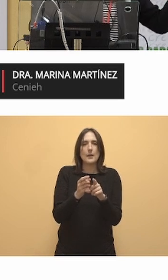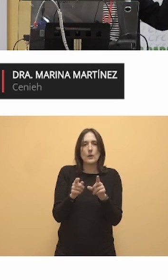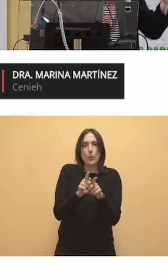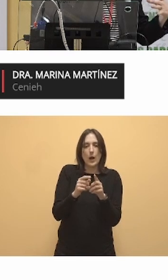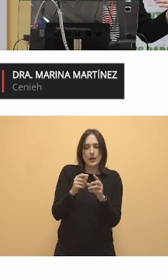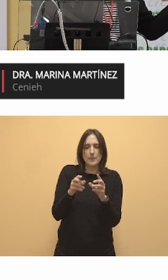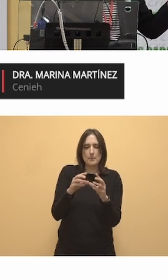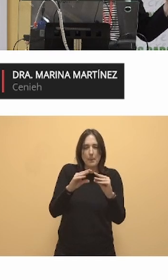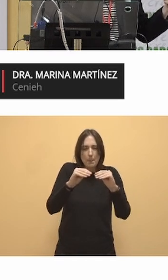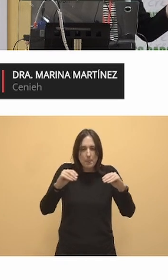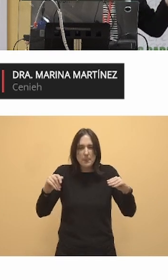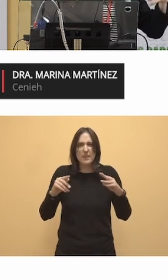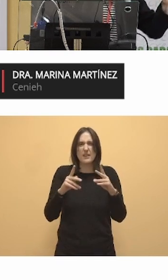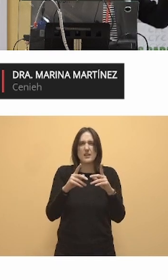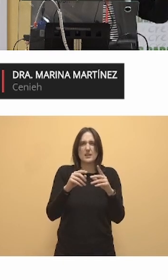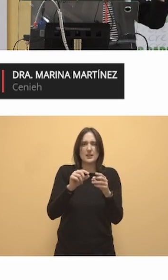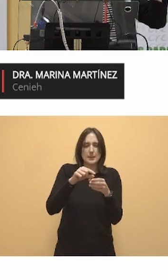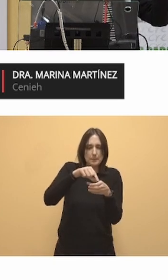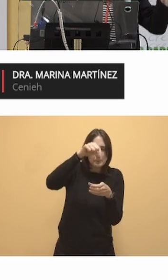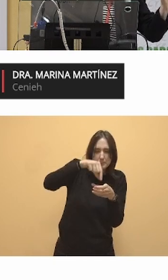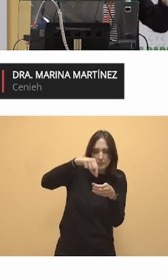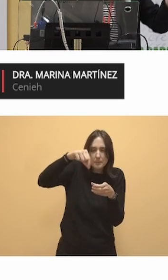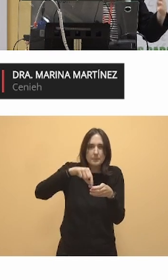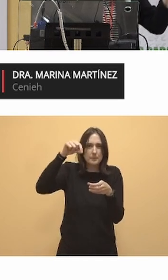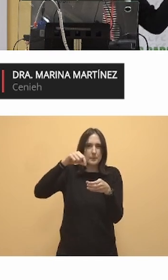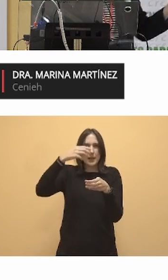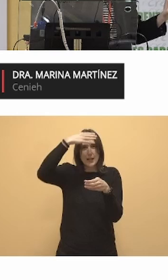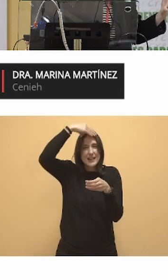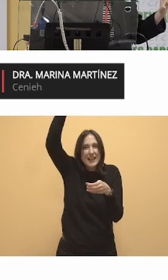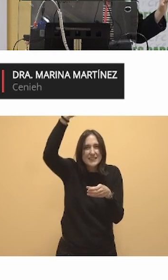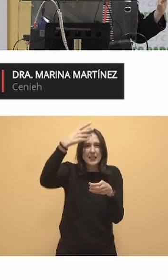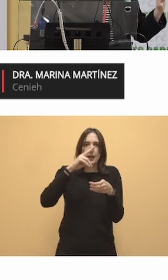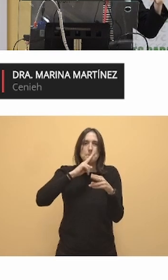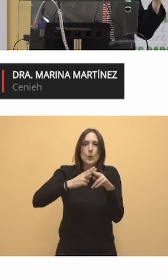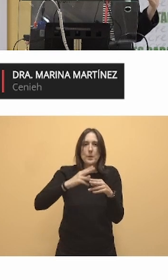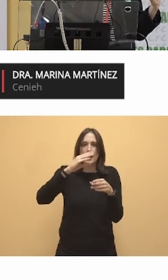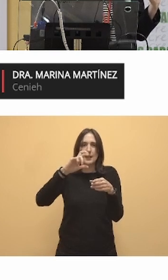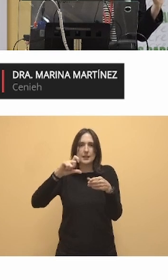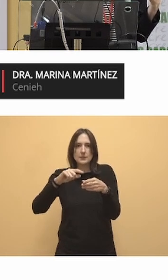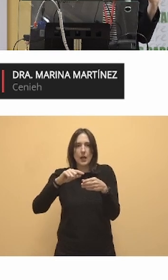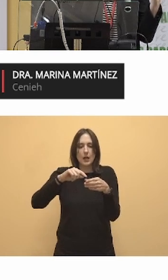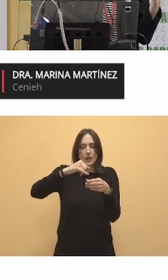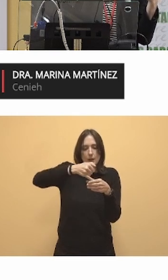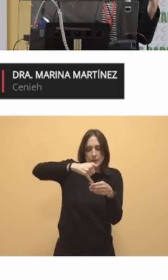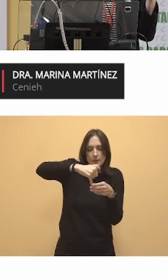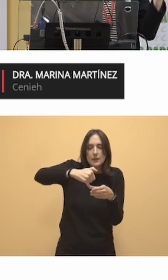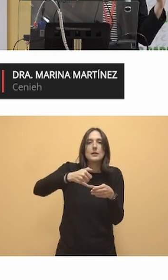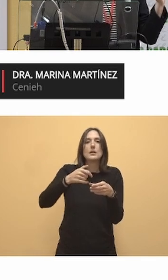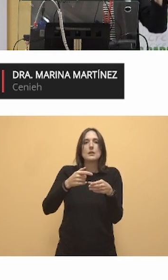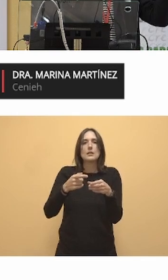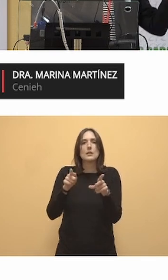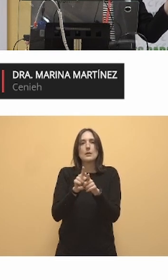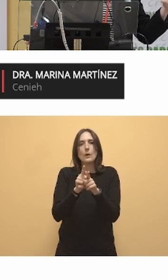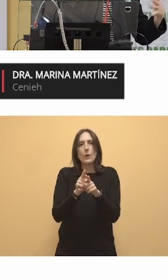caracteres, rugosidades, ridges, crestas, surcos. Podríamos decir que un molar